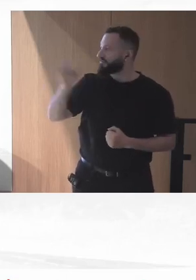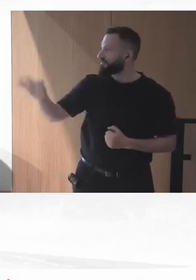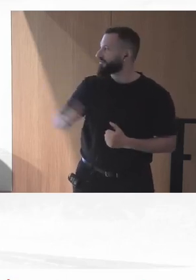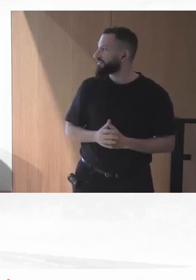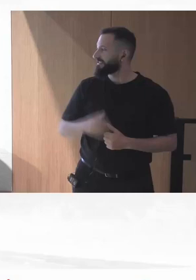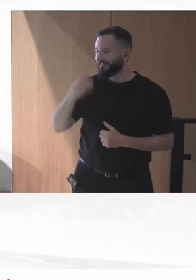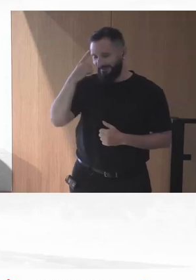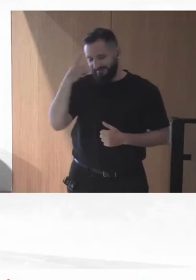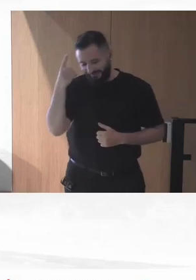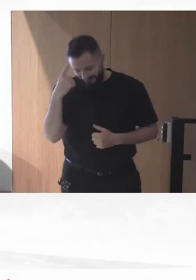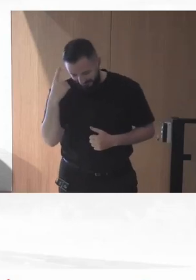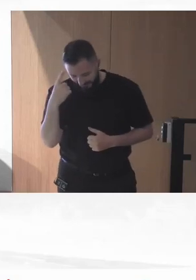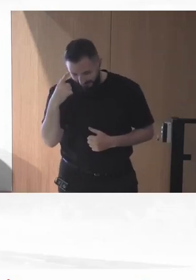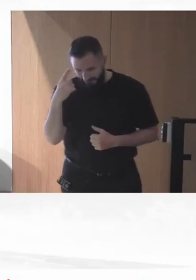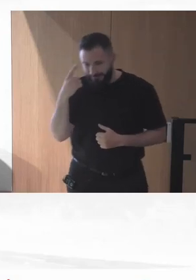sé que